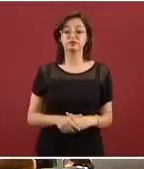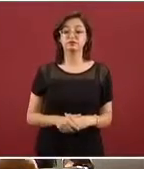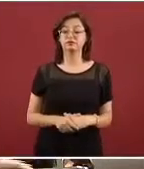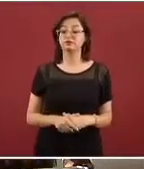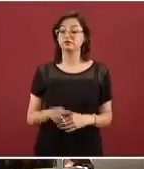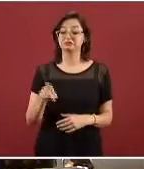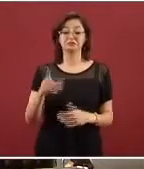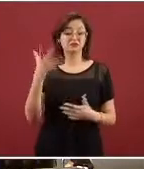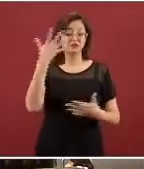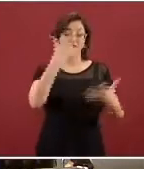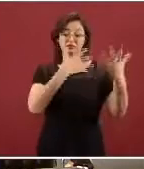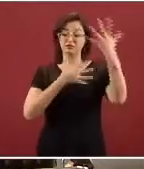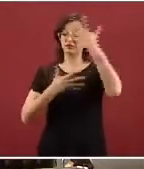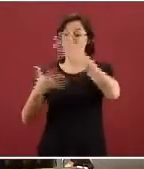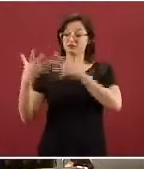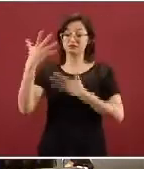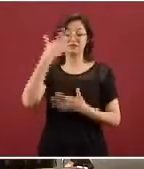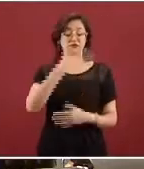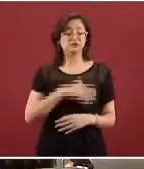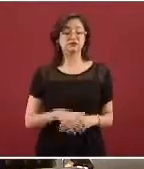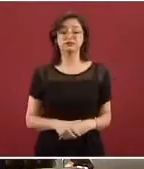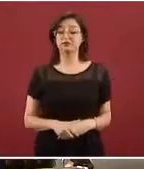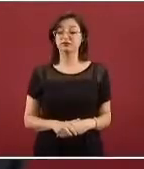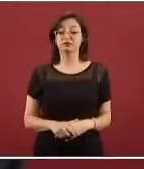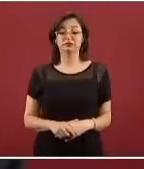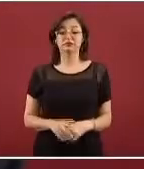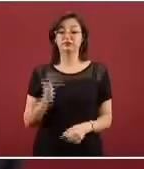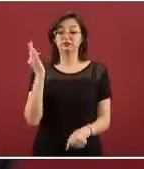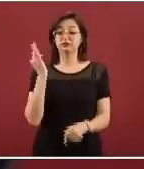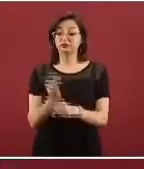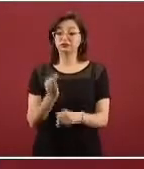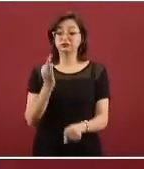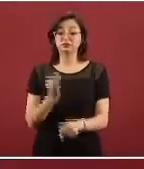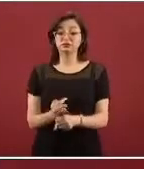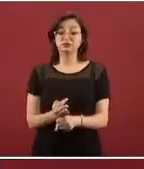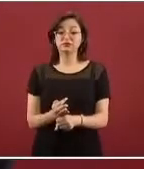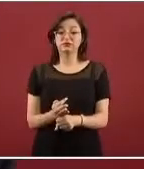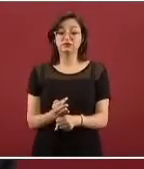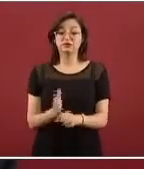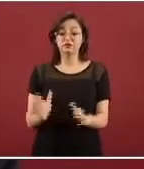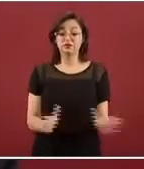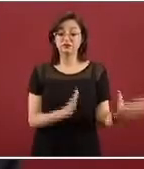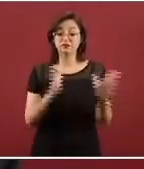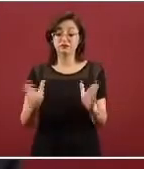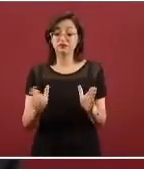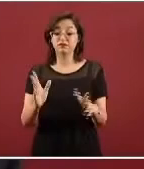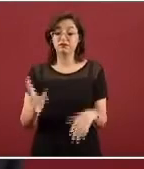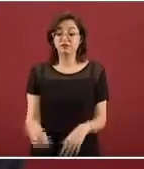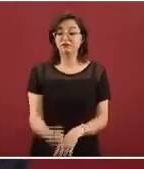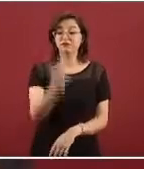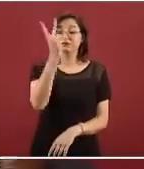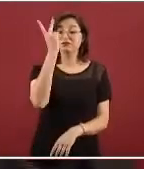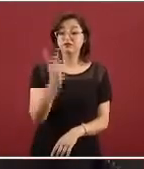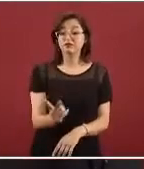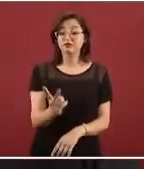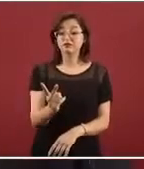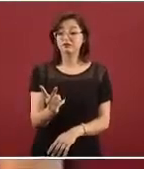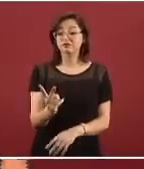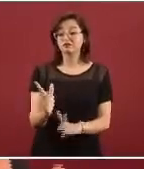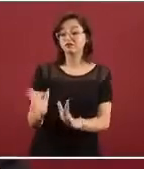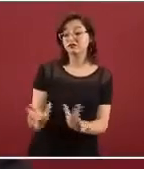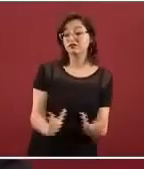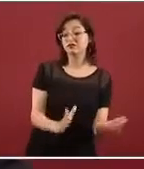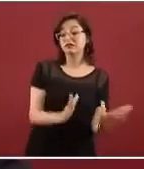No se confundan. Hay que actuar ahorita en esta fase 2 para evitar que la